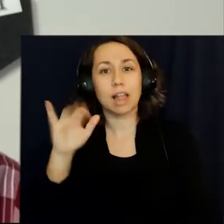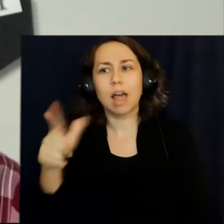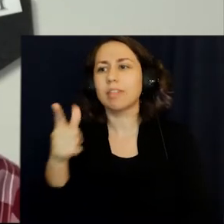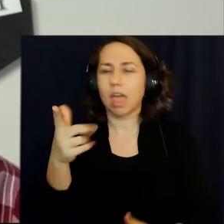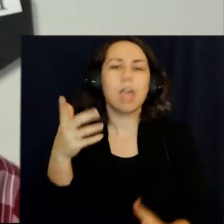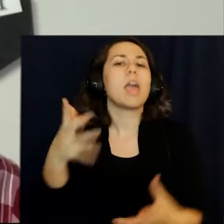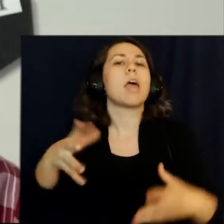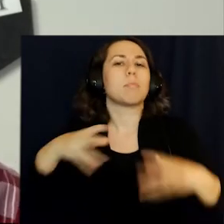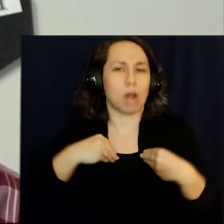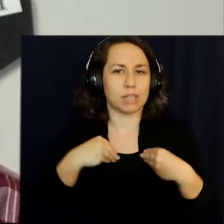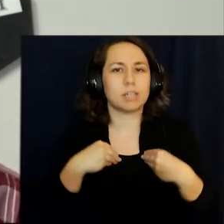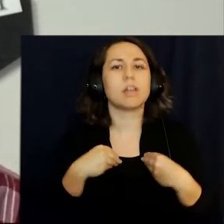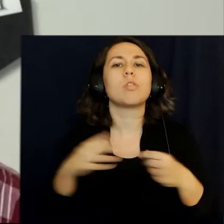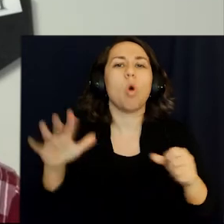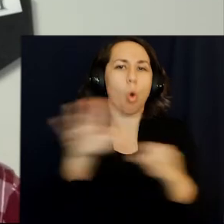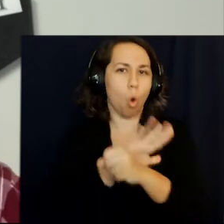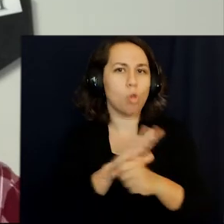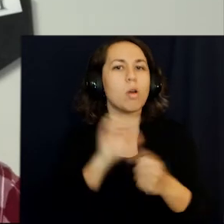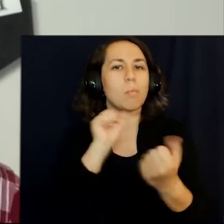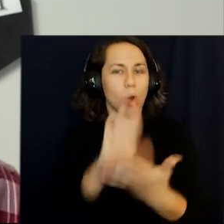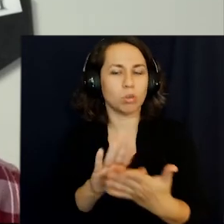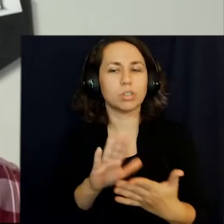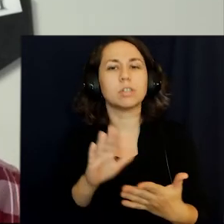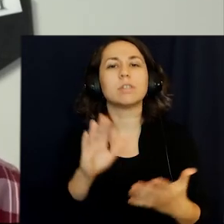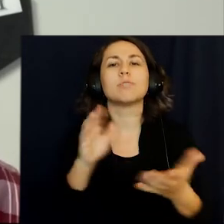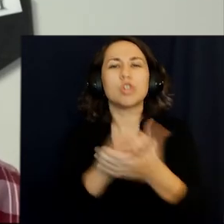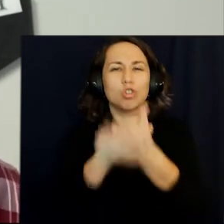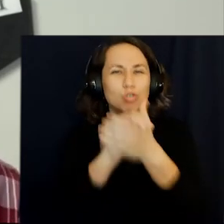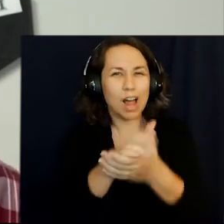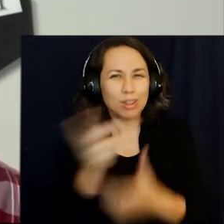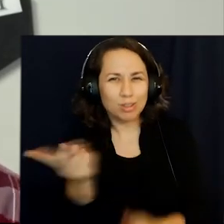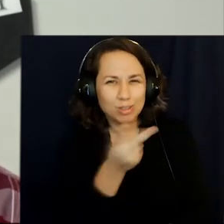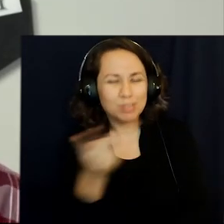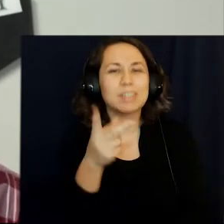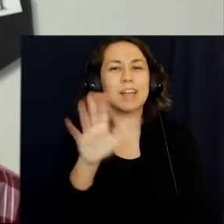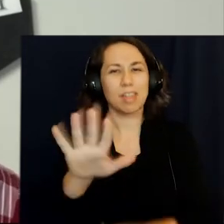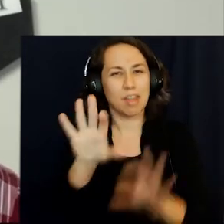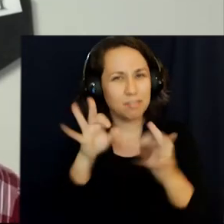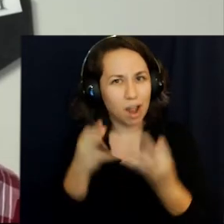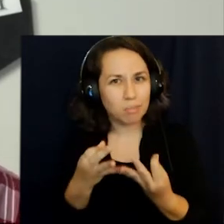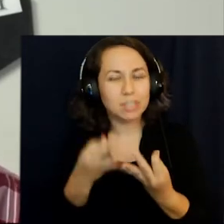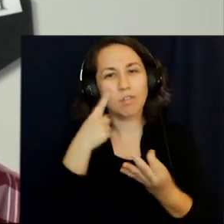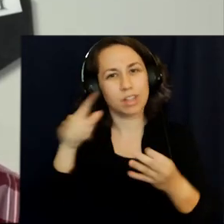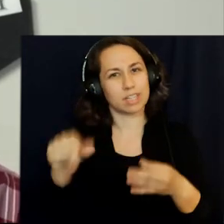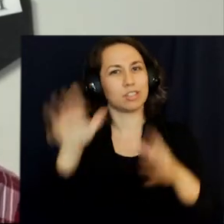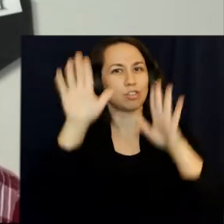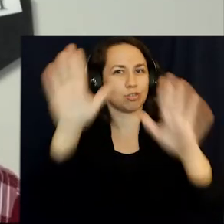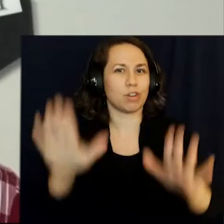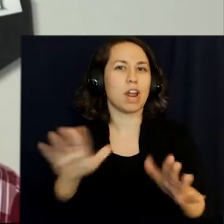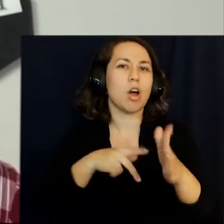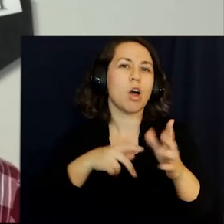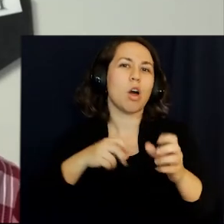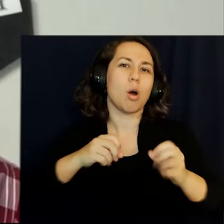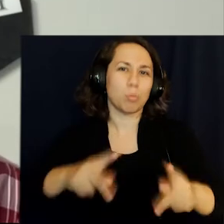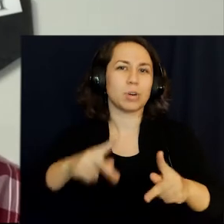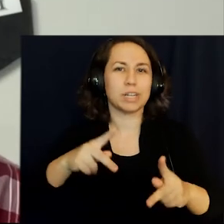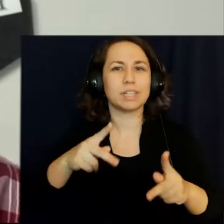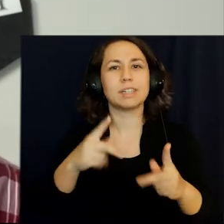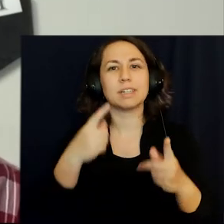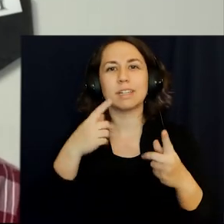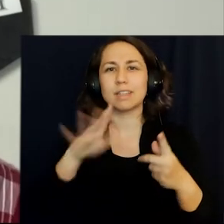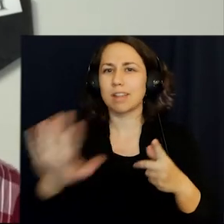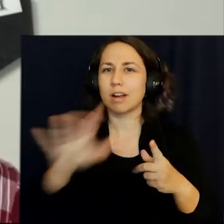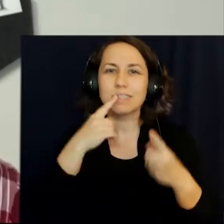ellas y a sus familias por esta gran oportunidad y este gran esfuerzo. Quiero agradecer a nuestro consejero, al señor Carlos García, junto con los